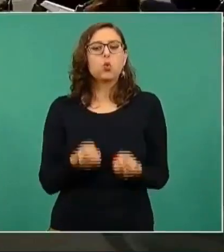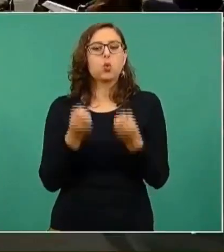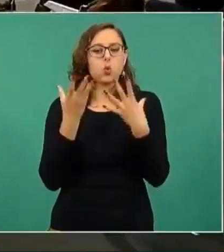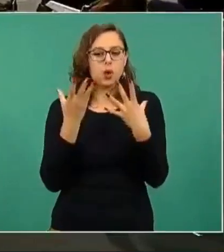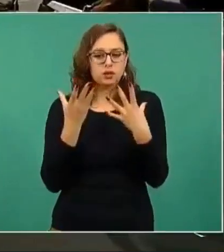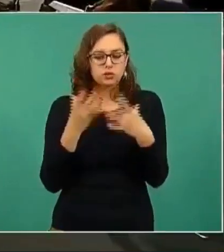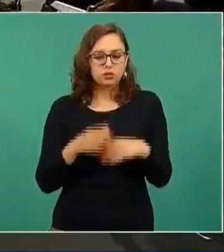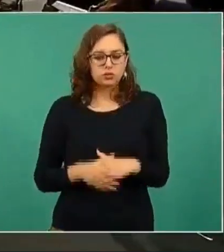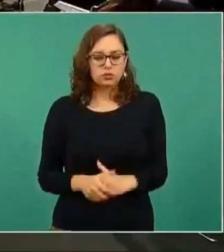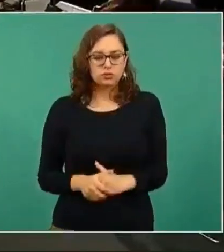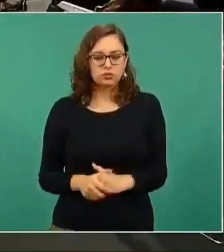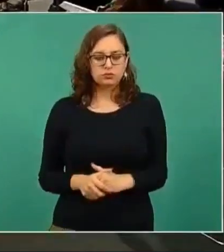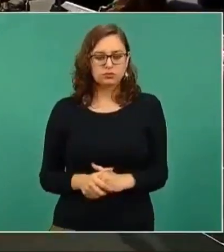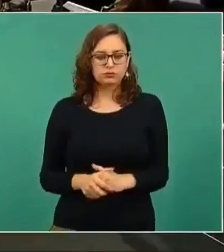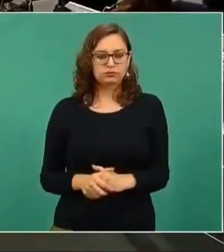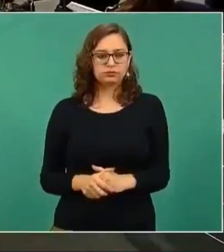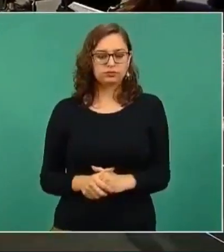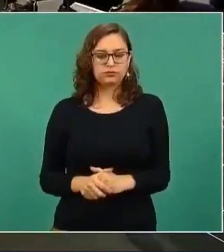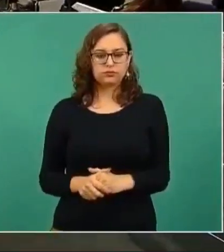No.